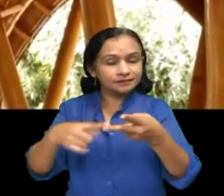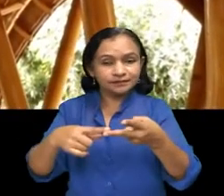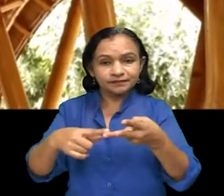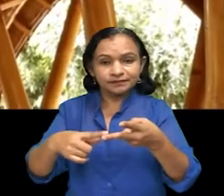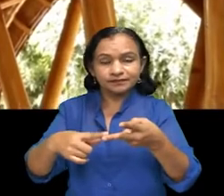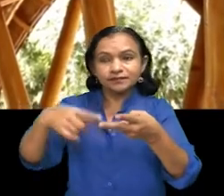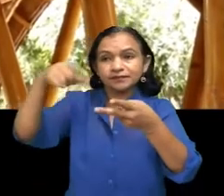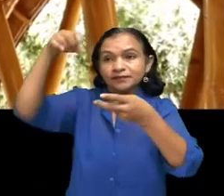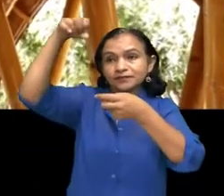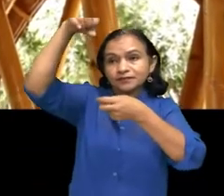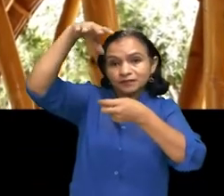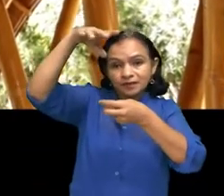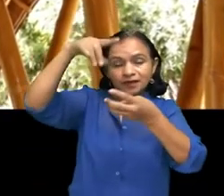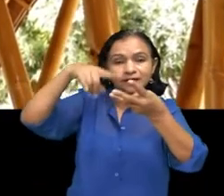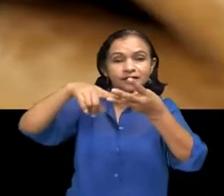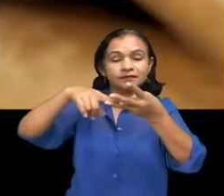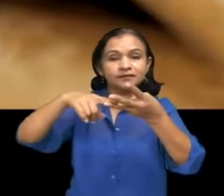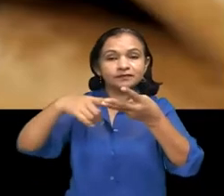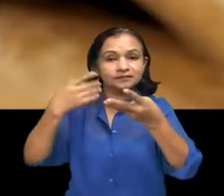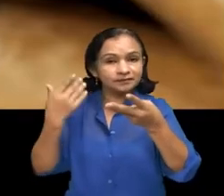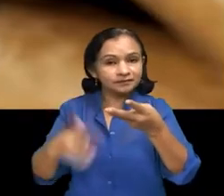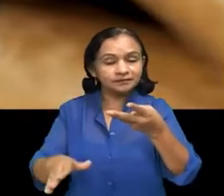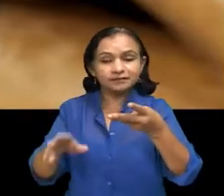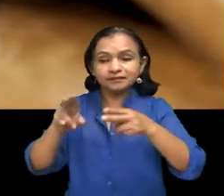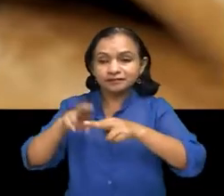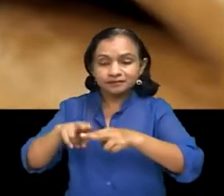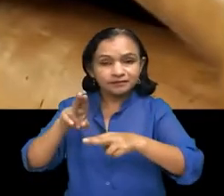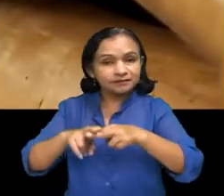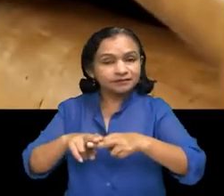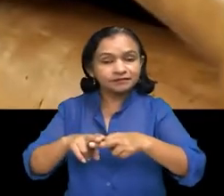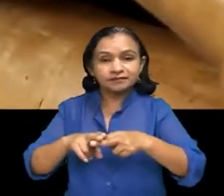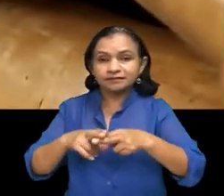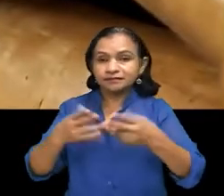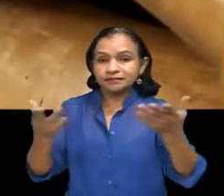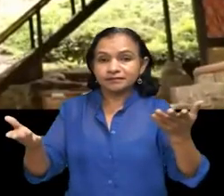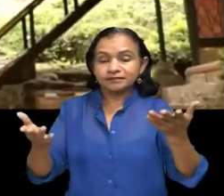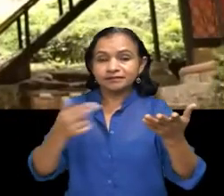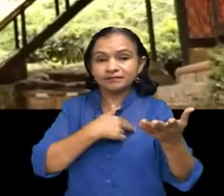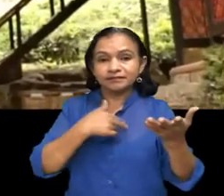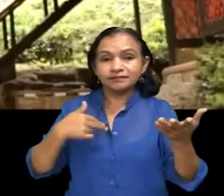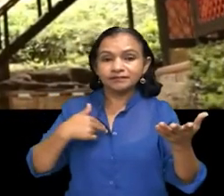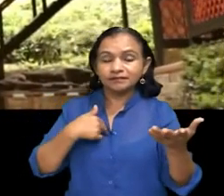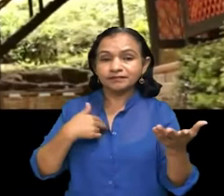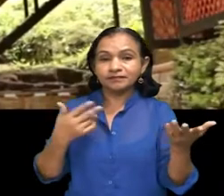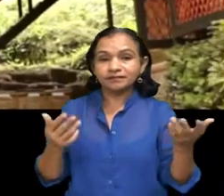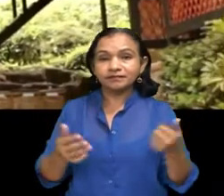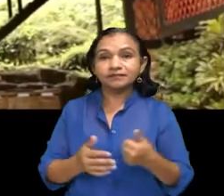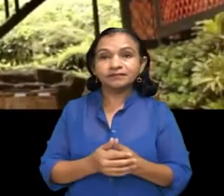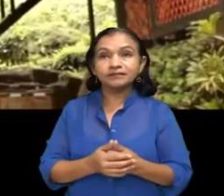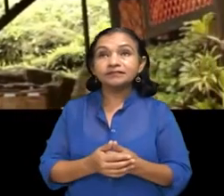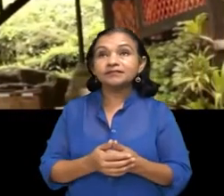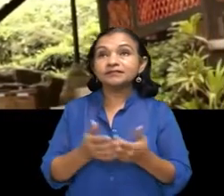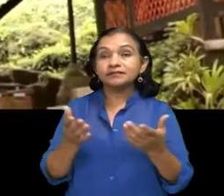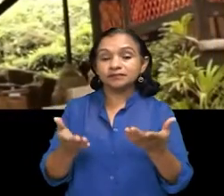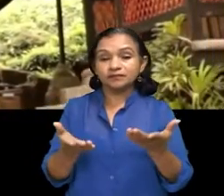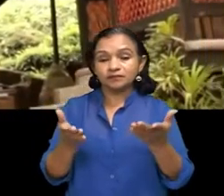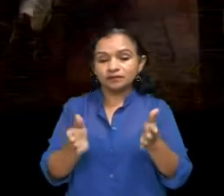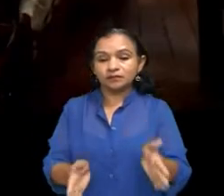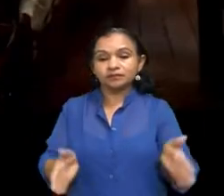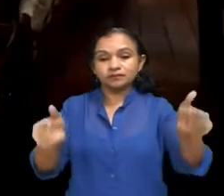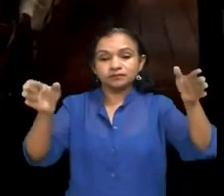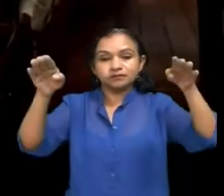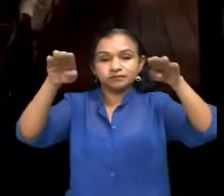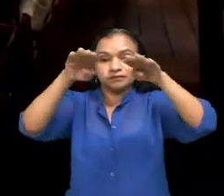lámparas colgantes, de pared, sillas. Se hacen también cómodas, o sea